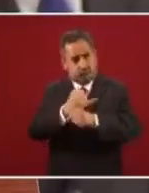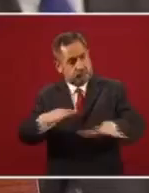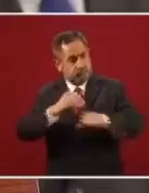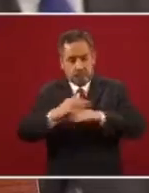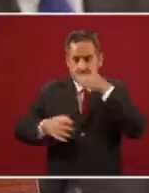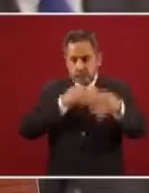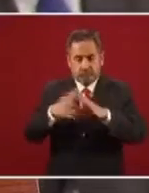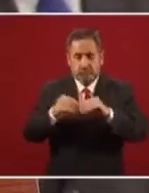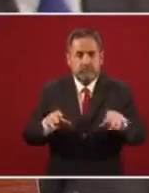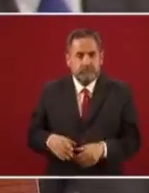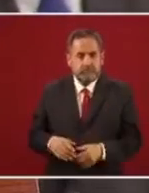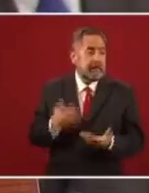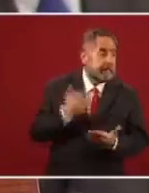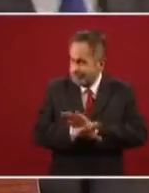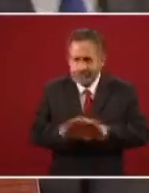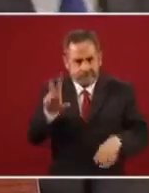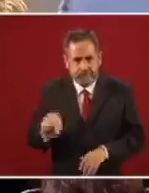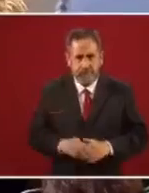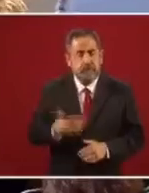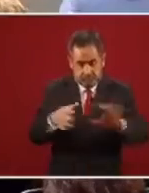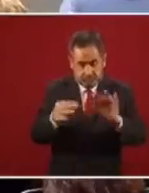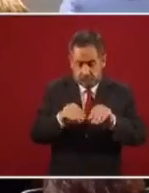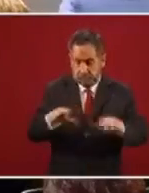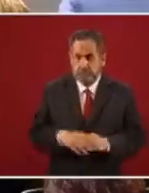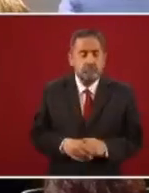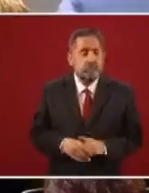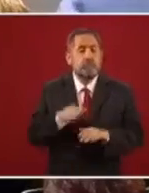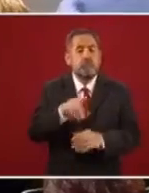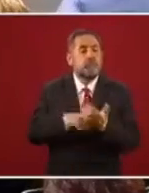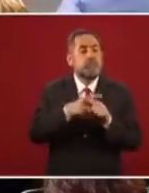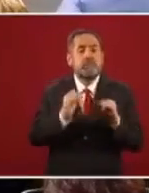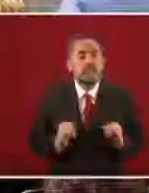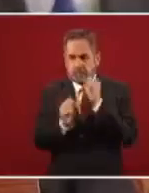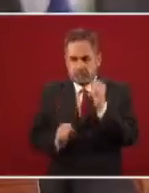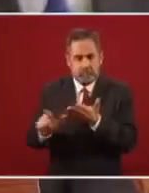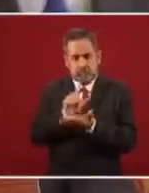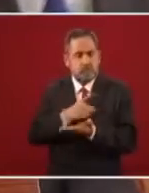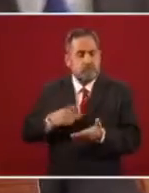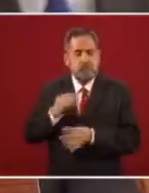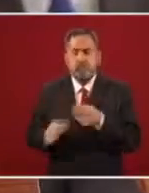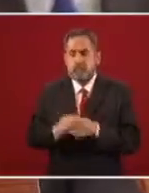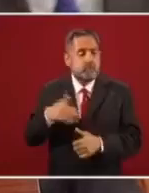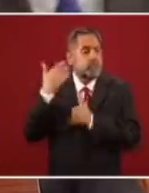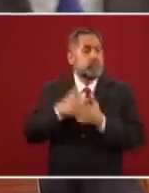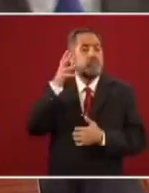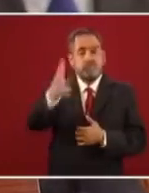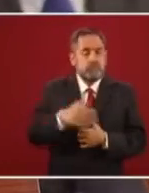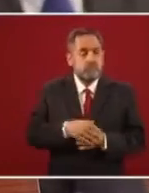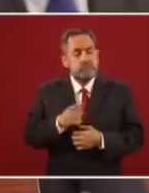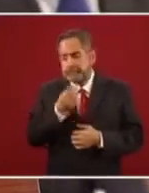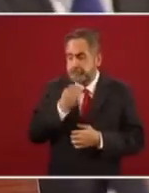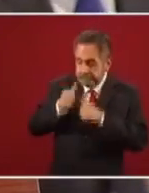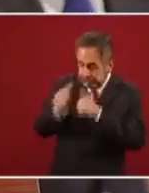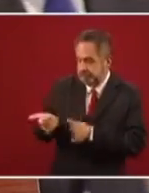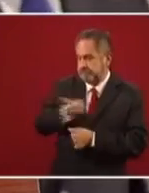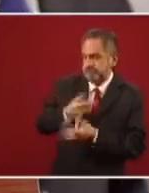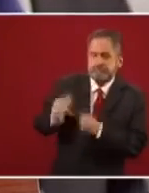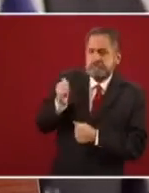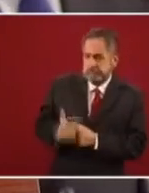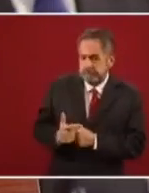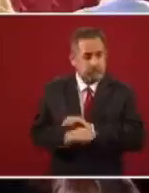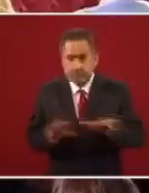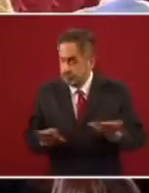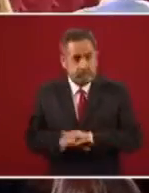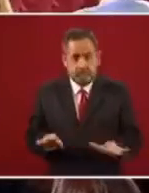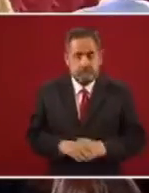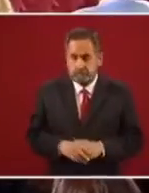informando, no hay desabasto. Y también, en el caso de los institutos, ya no van a haber cuotas de recuperación. Va a